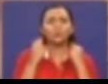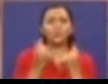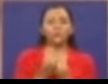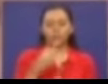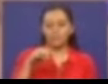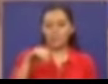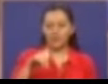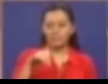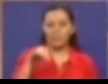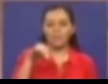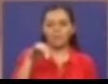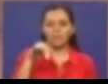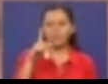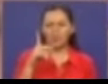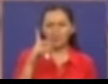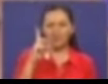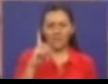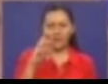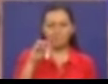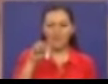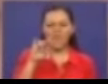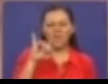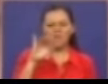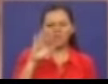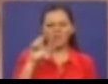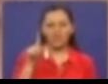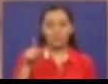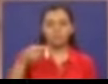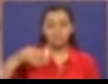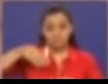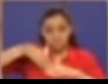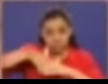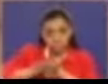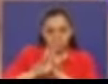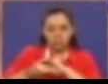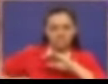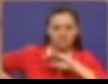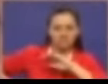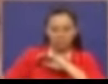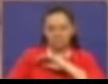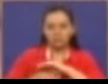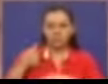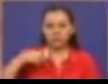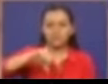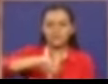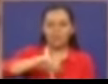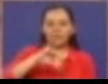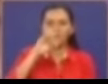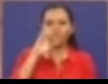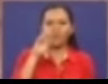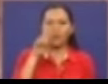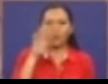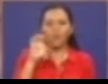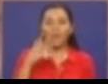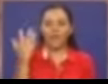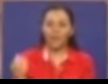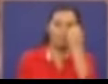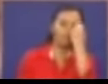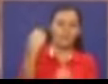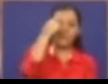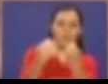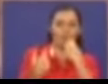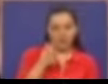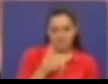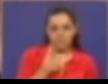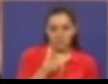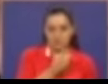MPD, Mariátegui, ingresaron con armas cortopulsantes a la FEWE a intentar agredirle al presidente de la